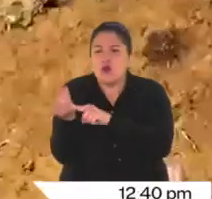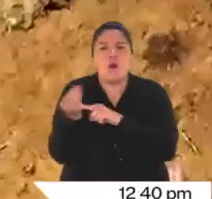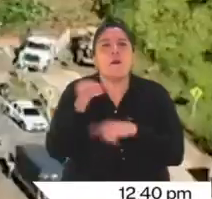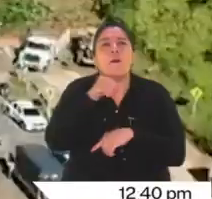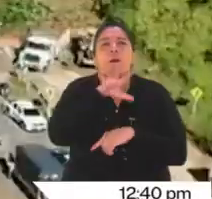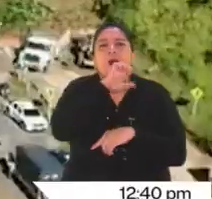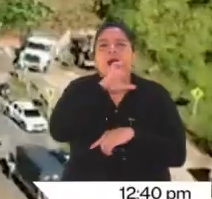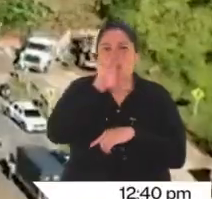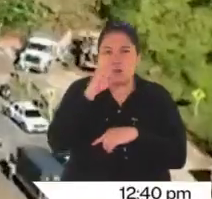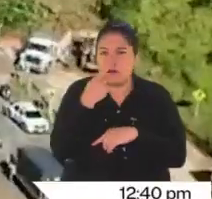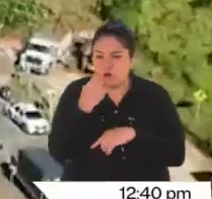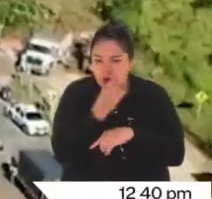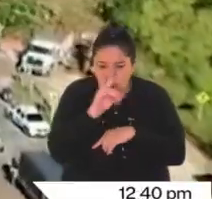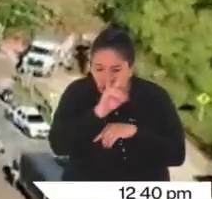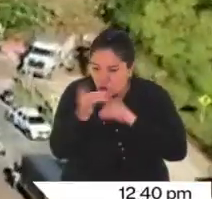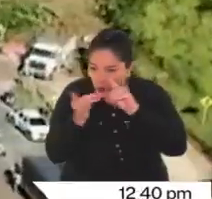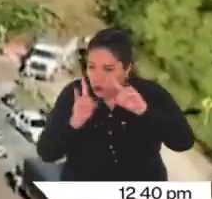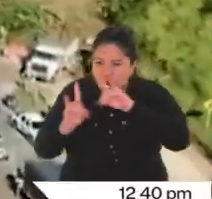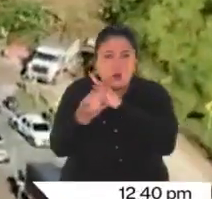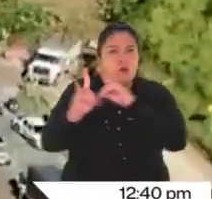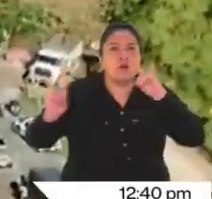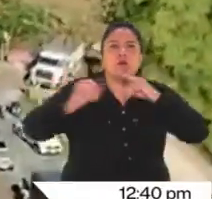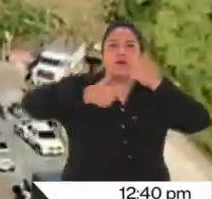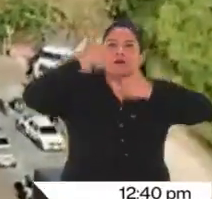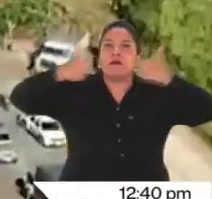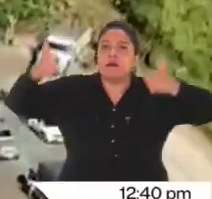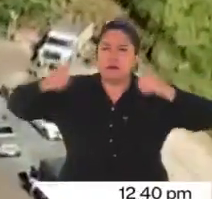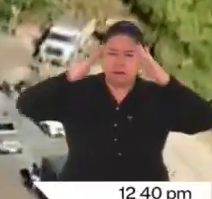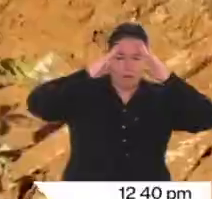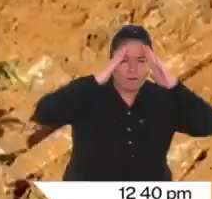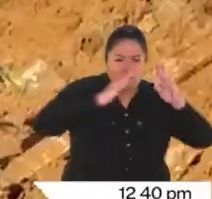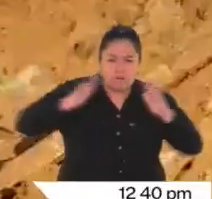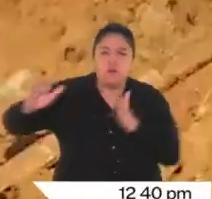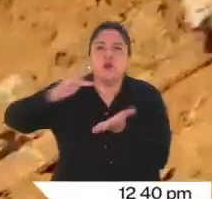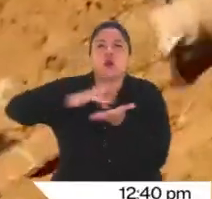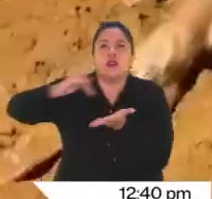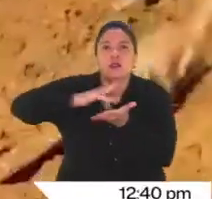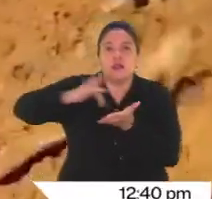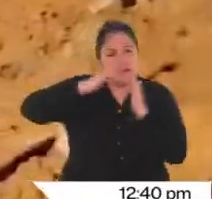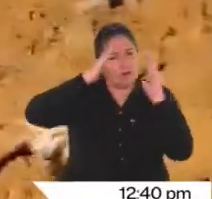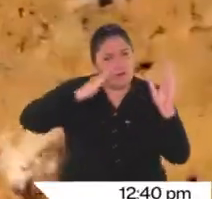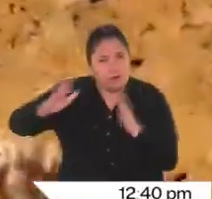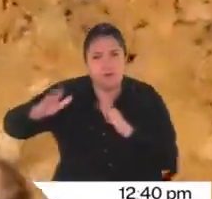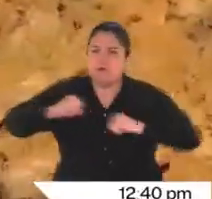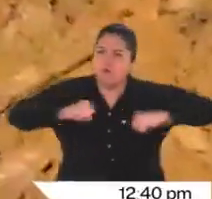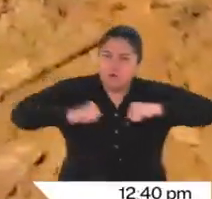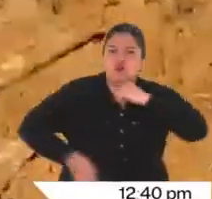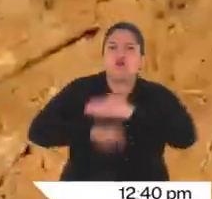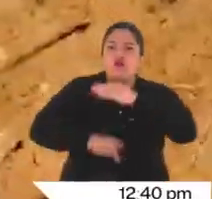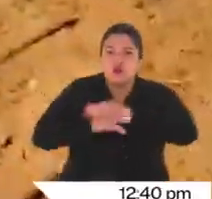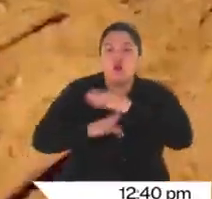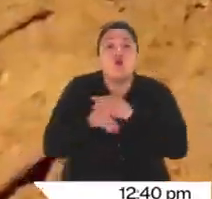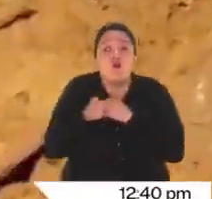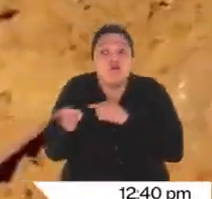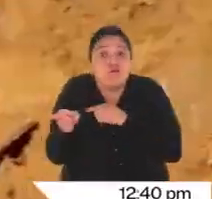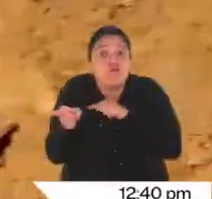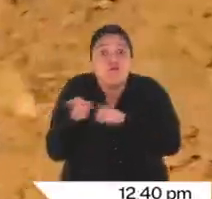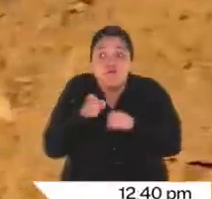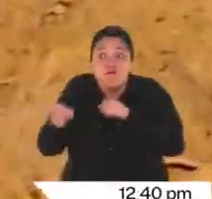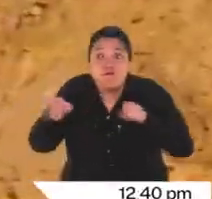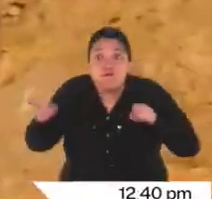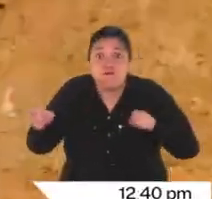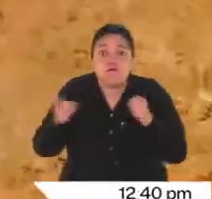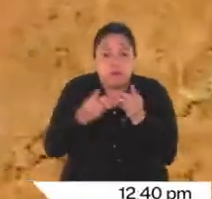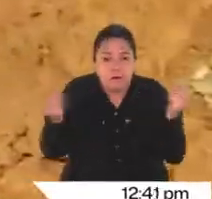Policía Nacional, junto con autoridades civiles, para atender la situación y realizar las labores de búsqueda de quienes aún se encuentren